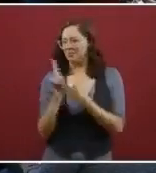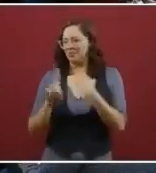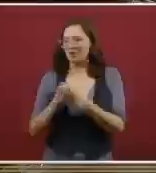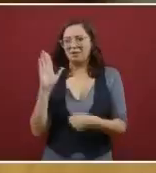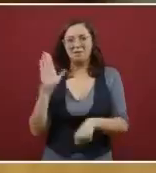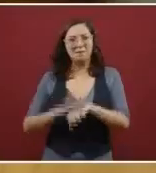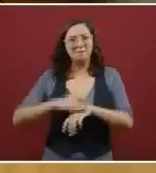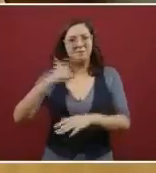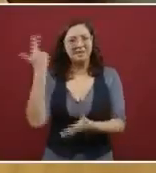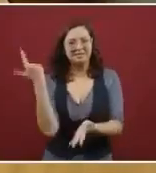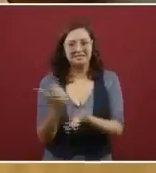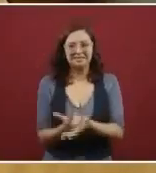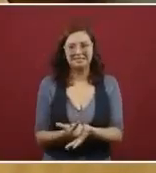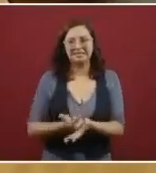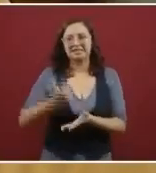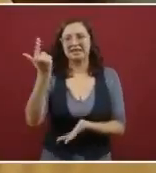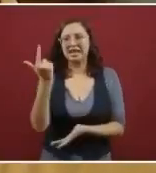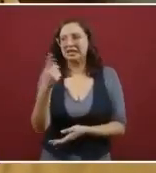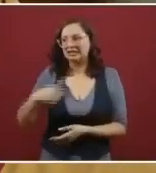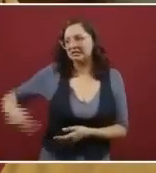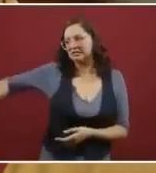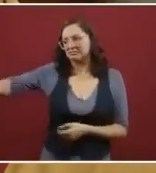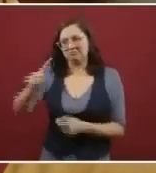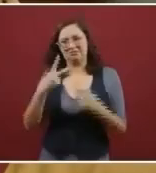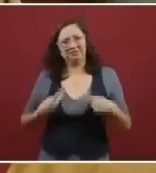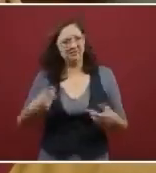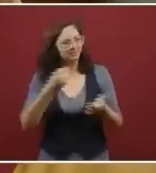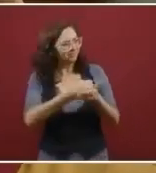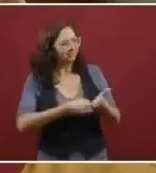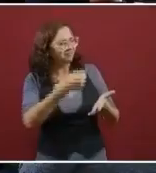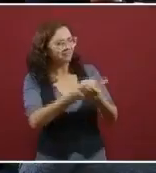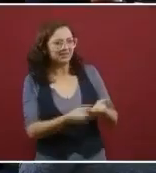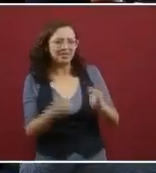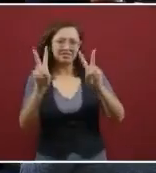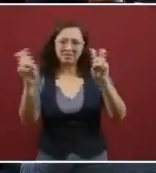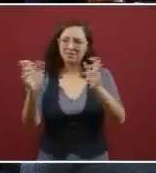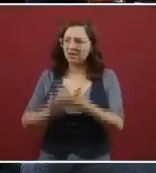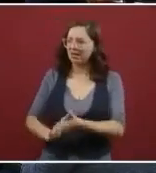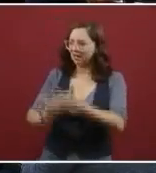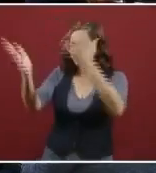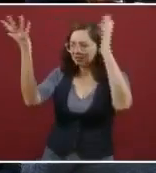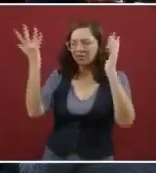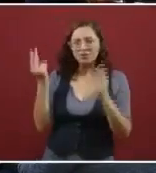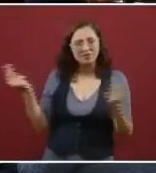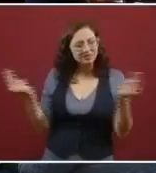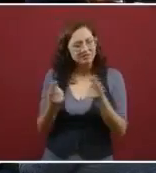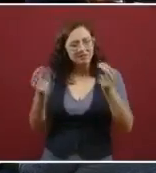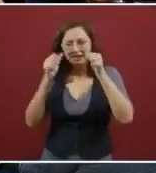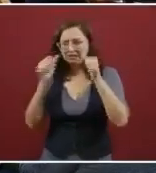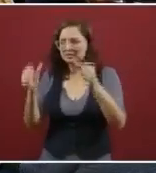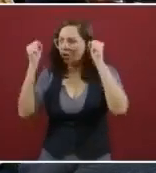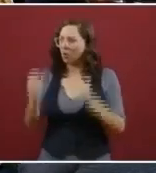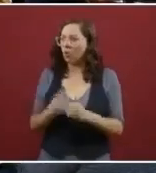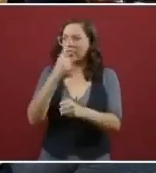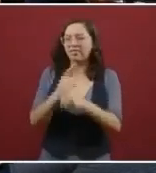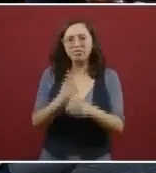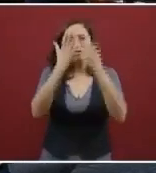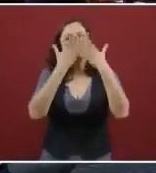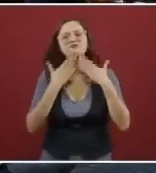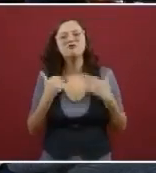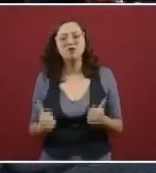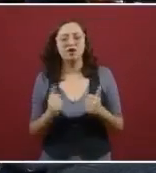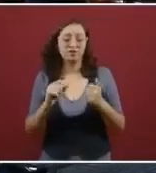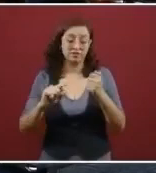una de las más sentidas exigencias hacia el gobierno, ¿no? Resolver la inseguridad. Y dos, habla ahorita del apoyo que usted